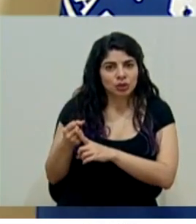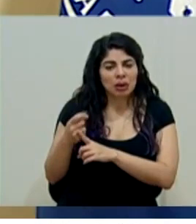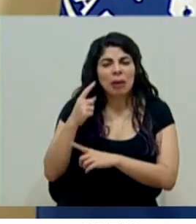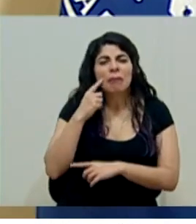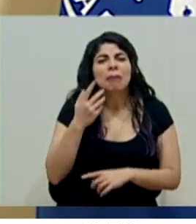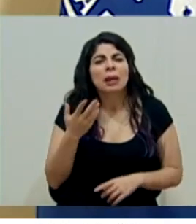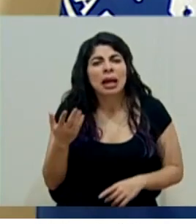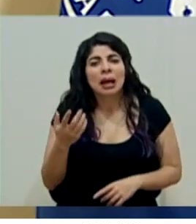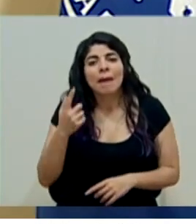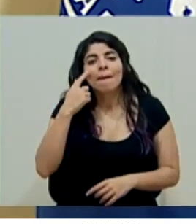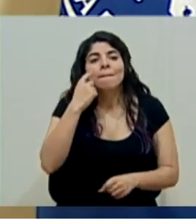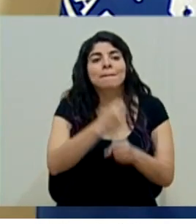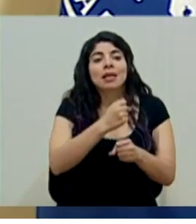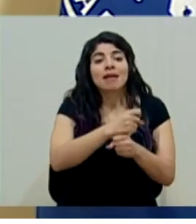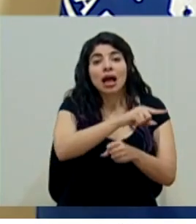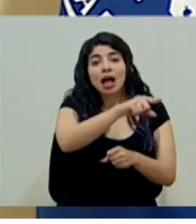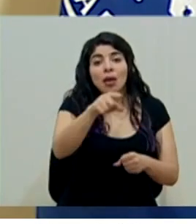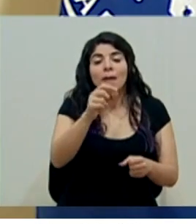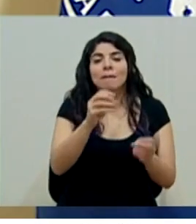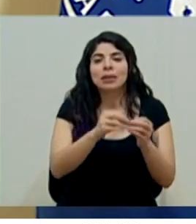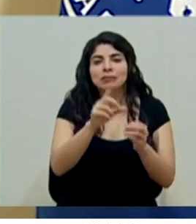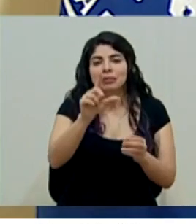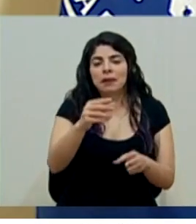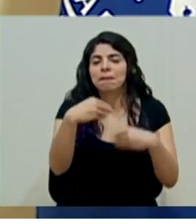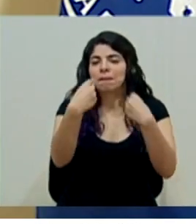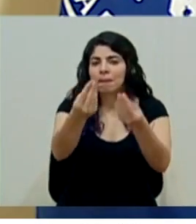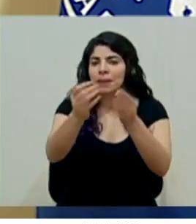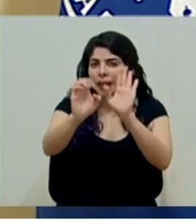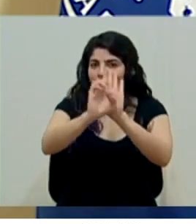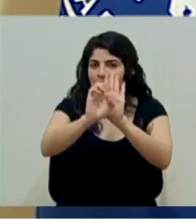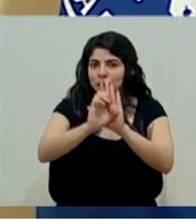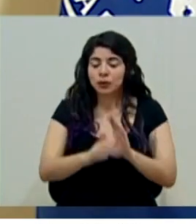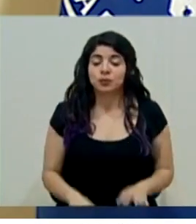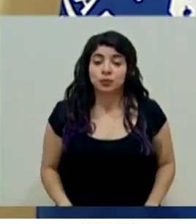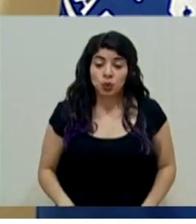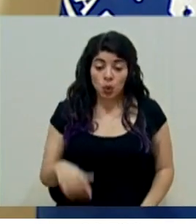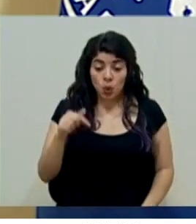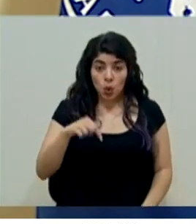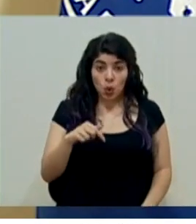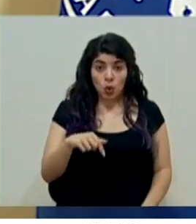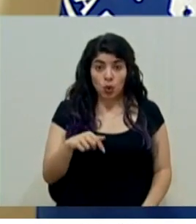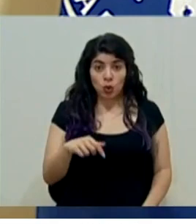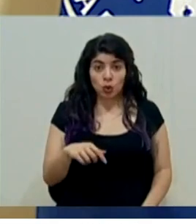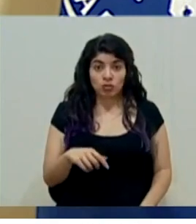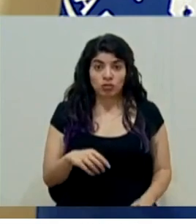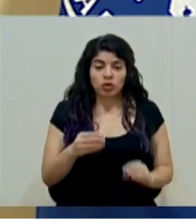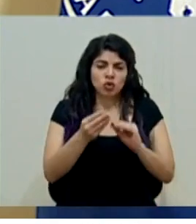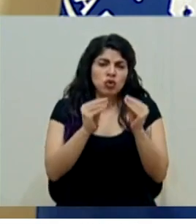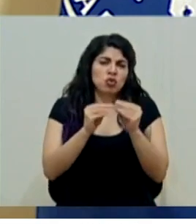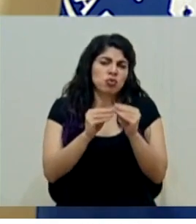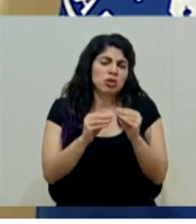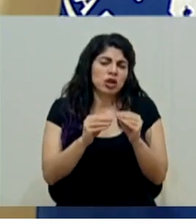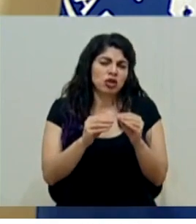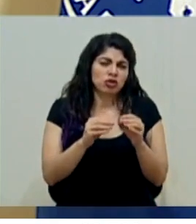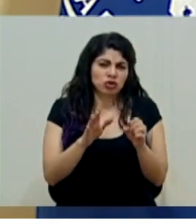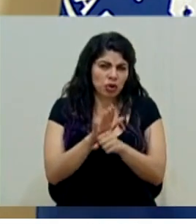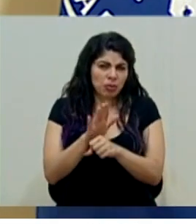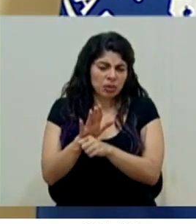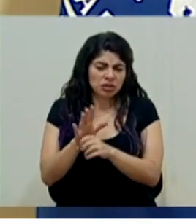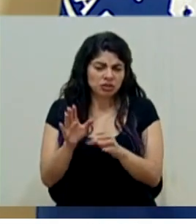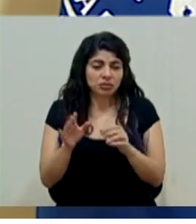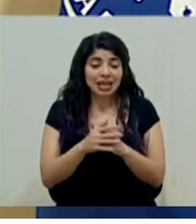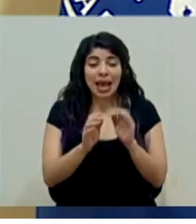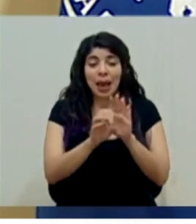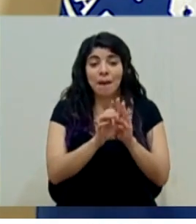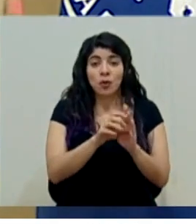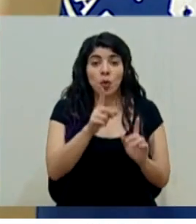qué? Para hacer el empleo más barato. Voy a poner un ejemplo. Hoy, y en números redondos, pero hoy,